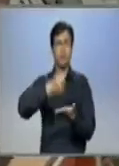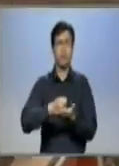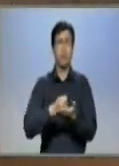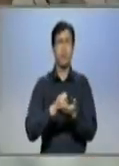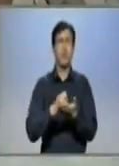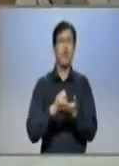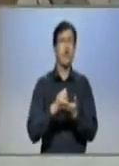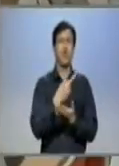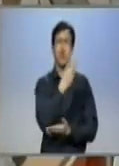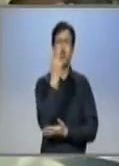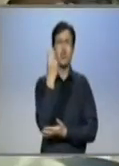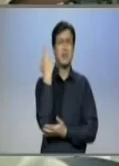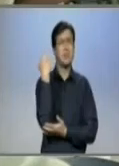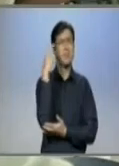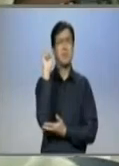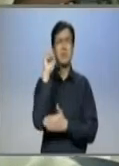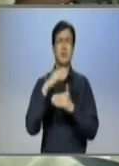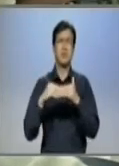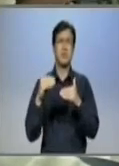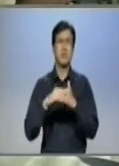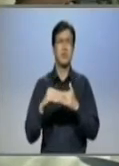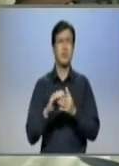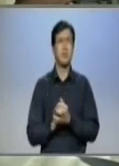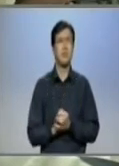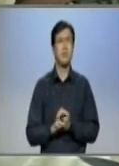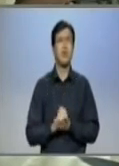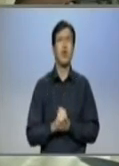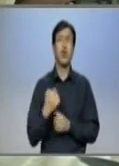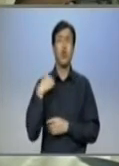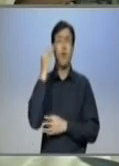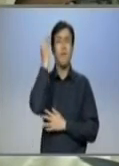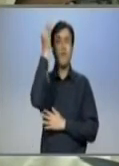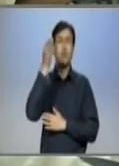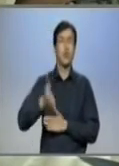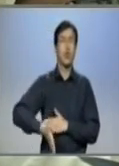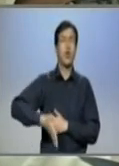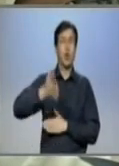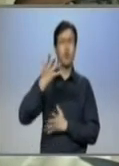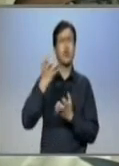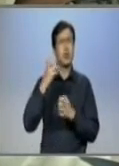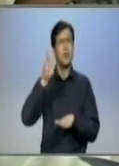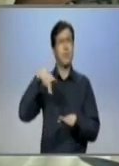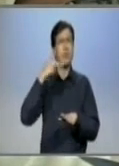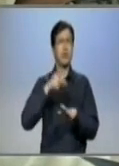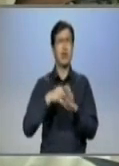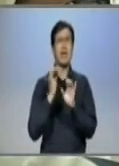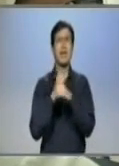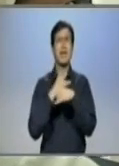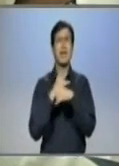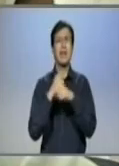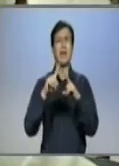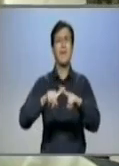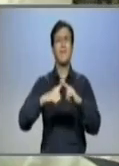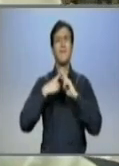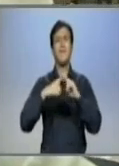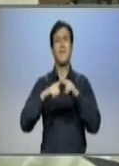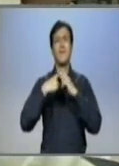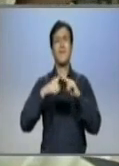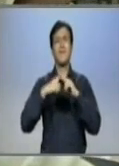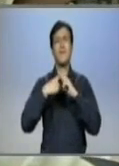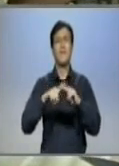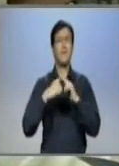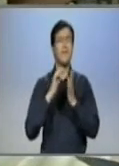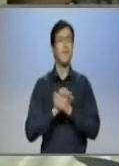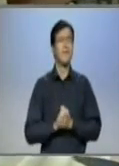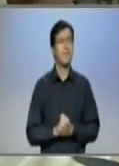de 200 millones de dólares. Cuando sea grande quiero ser una profesional ingeniera en mecánica y